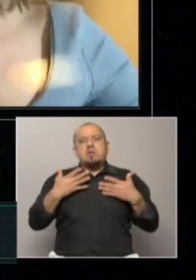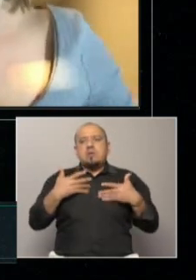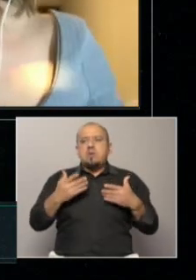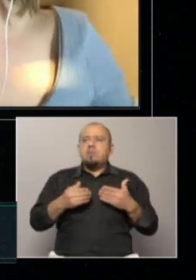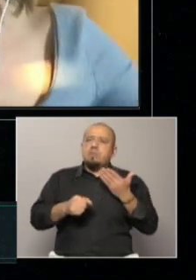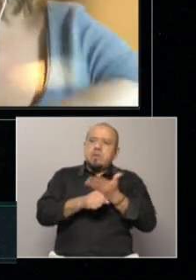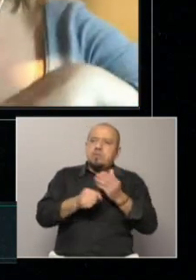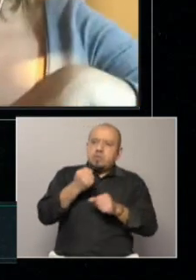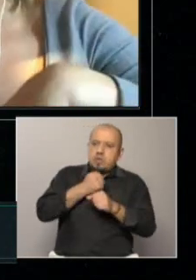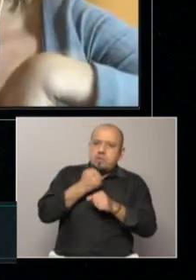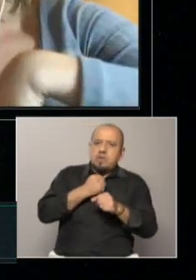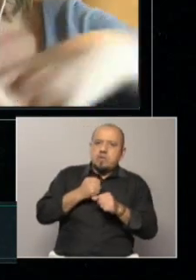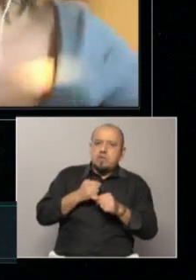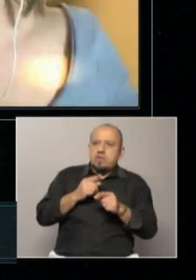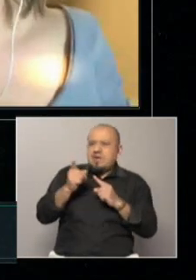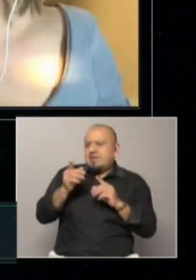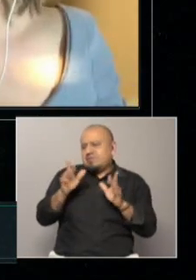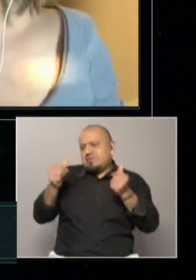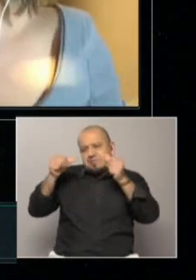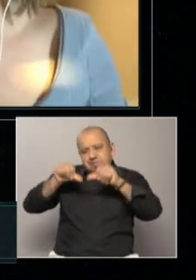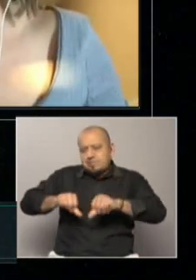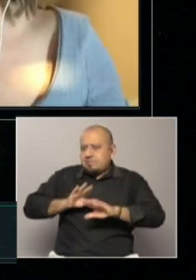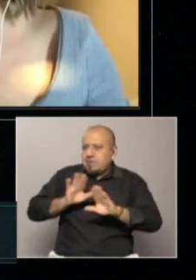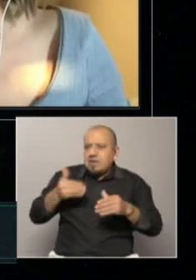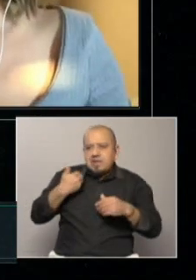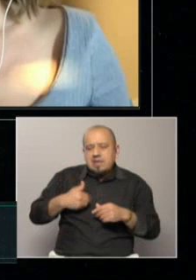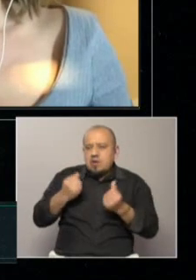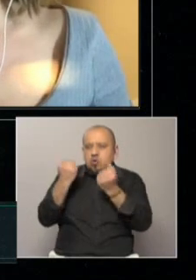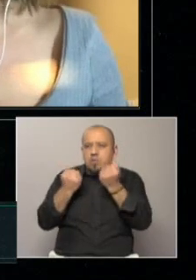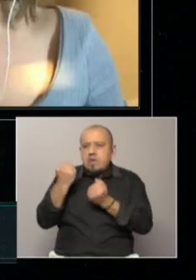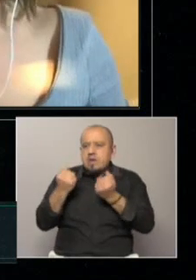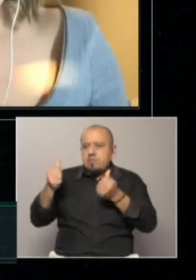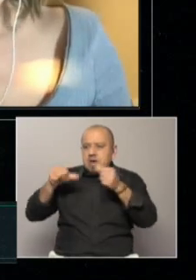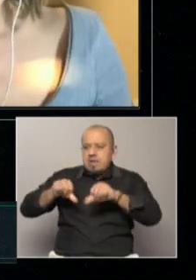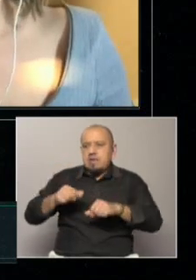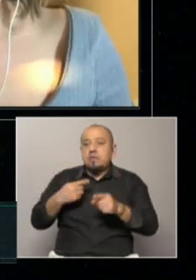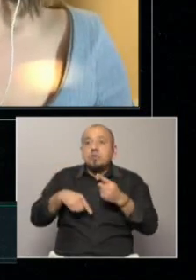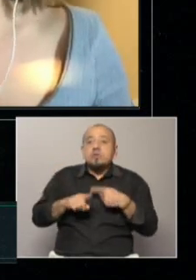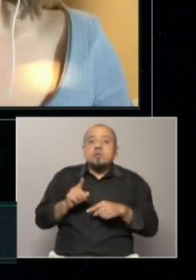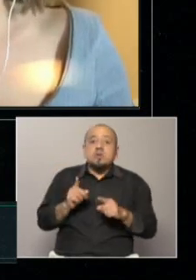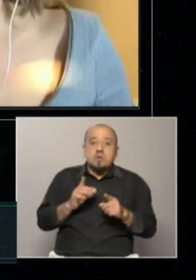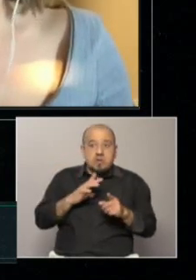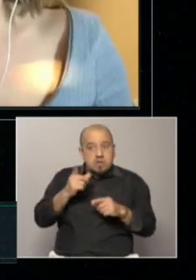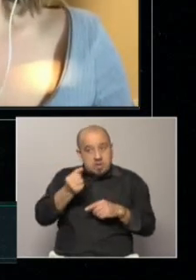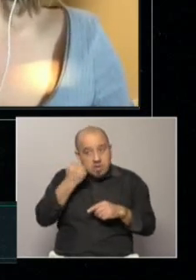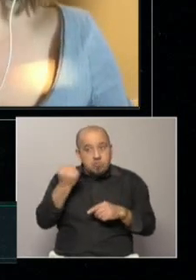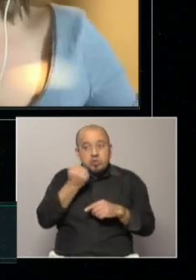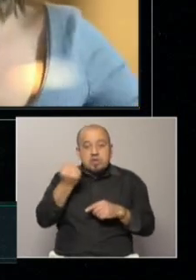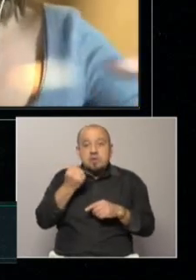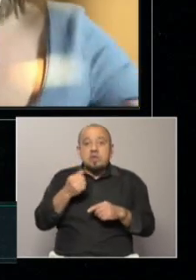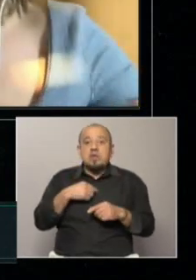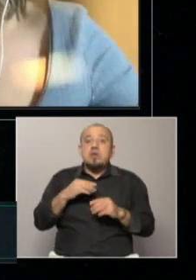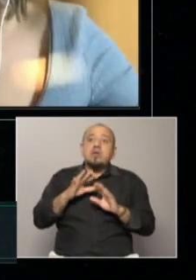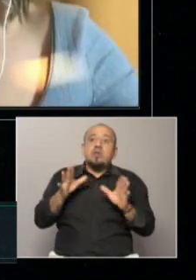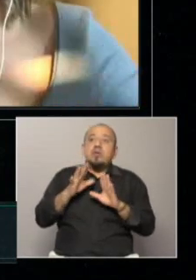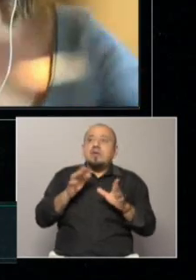por trabajo, un trabajo que él destrozó totalmente en el país y demás. Por lo tanto hay, y eso es muy importante entender, no es que son un